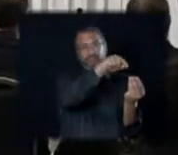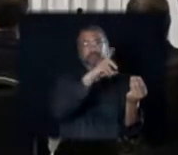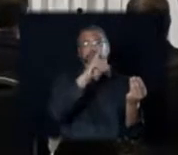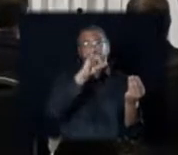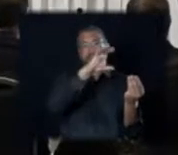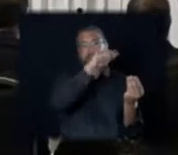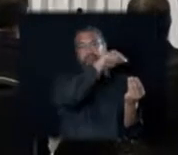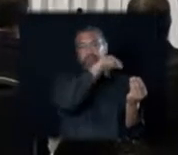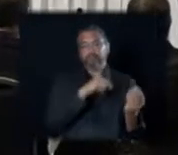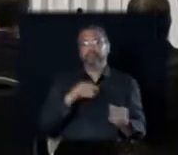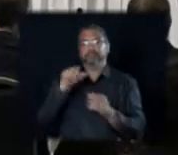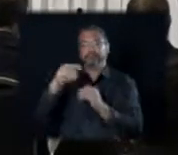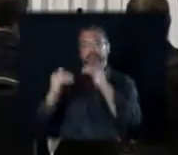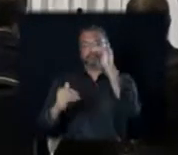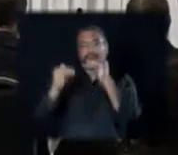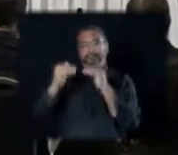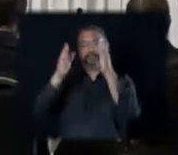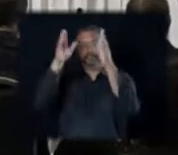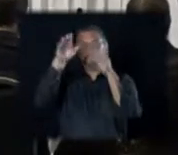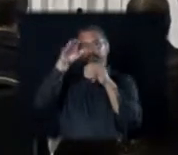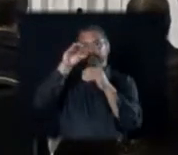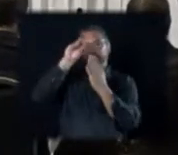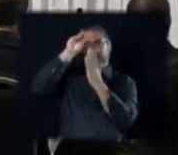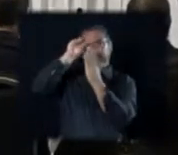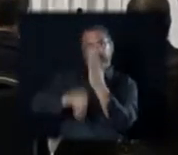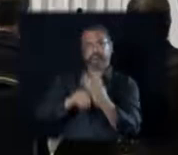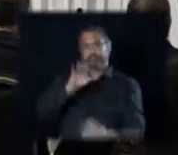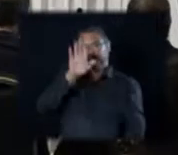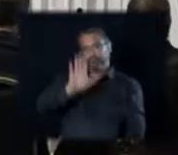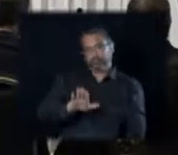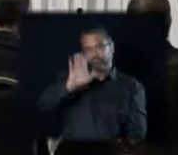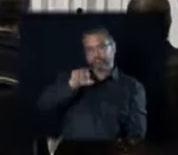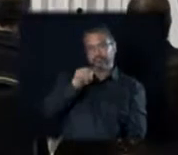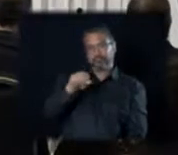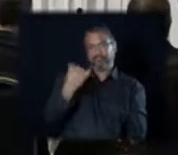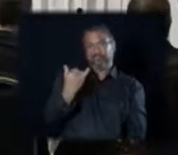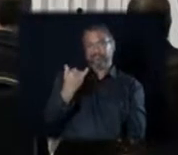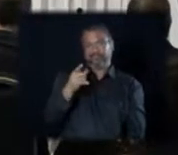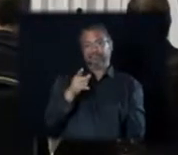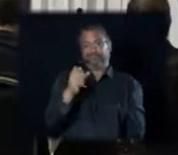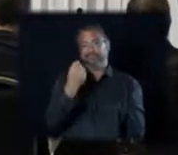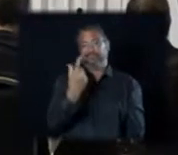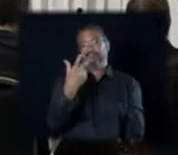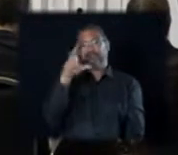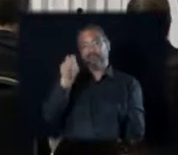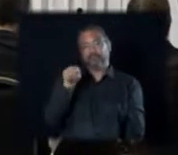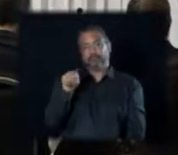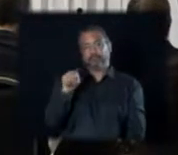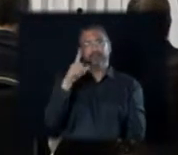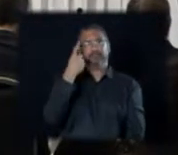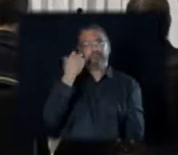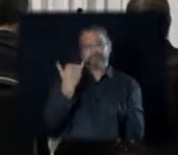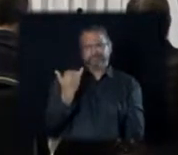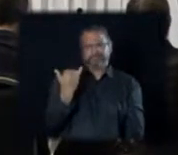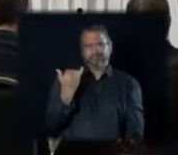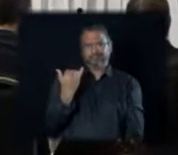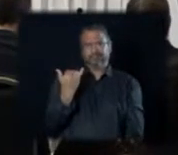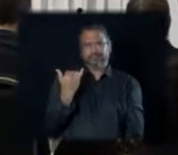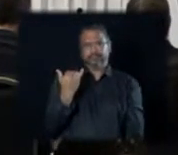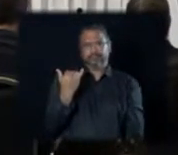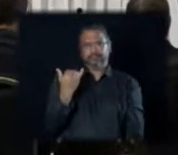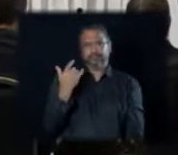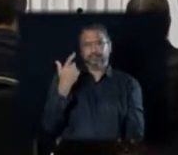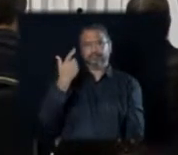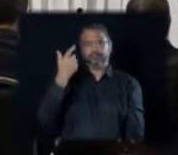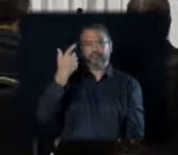informe de saldos publicado en diciembre y el que se presenta el día de hoy para